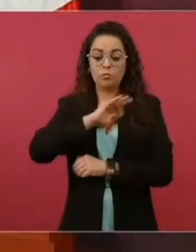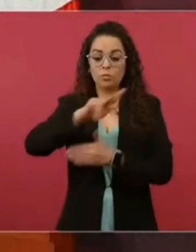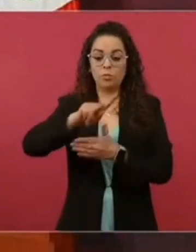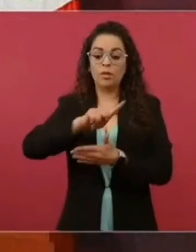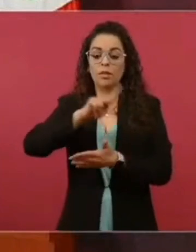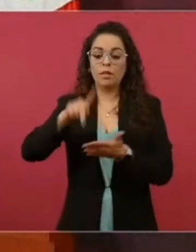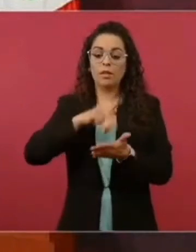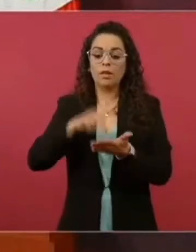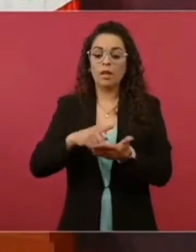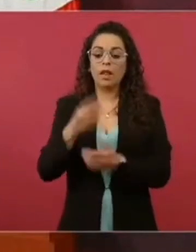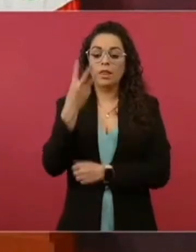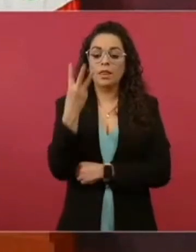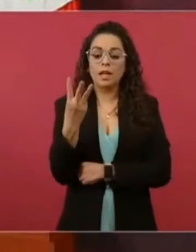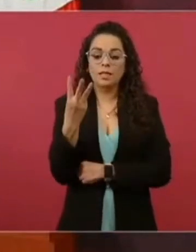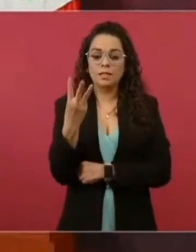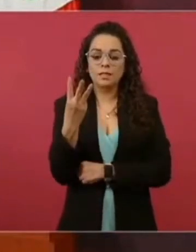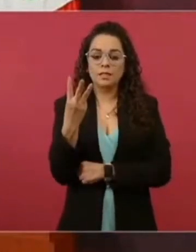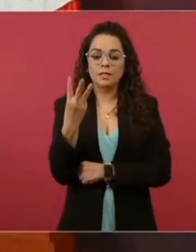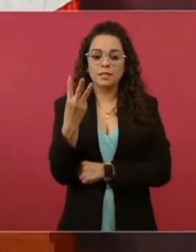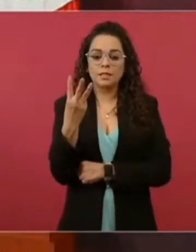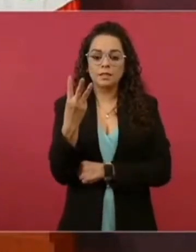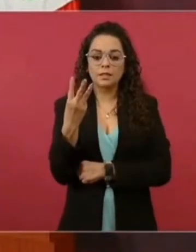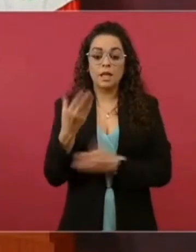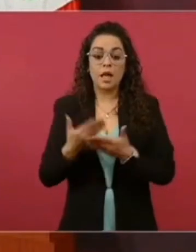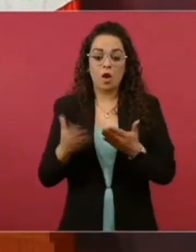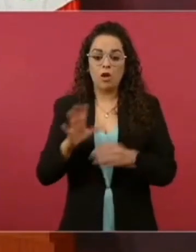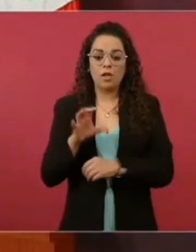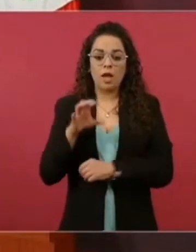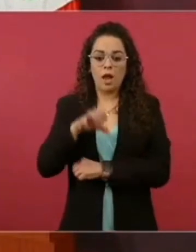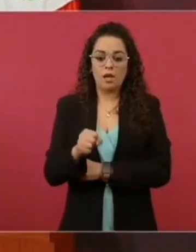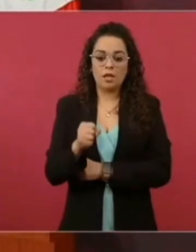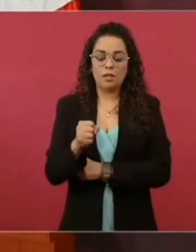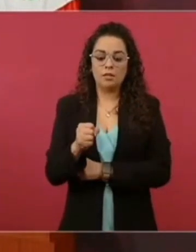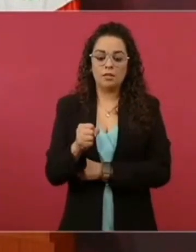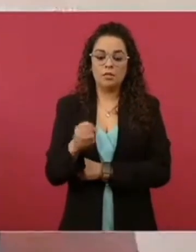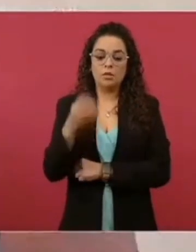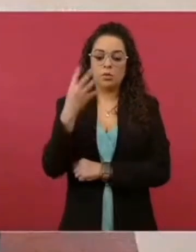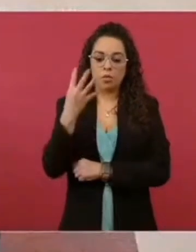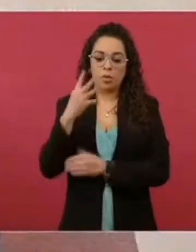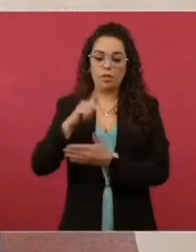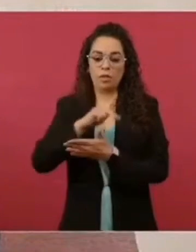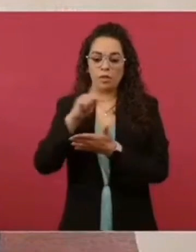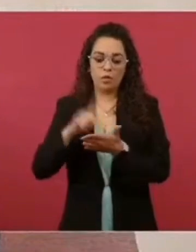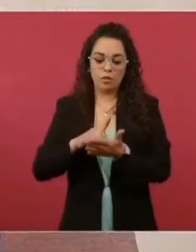gramos. Ahora alcanza para 4 kilos 800 gramos.